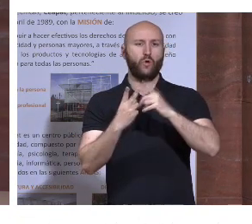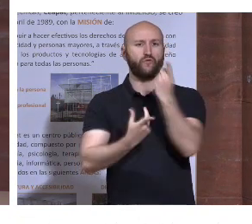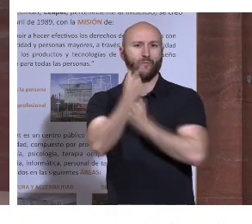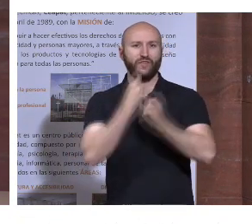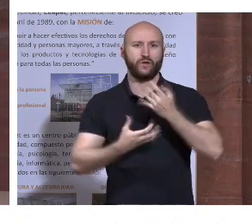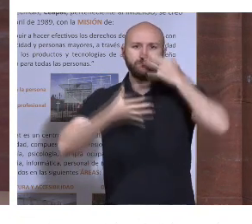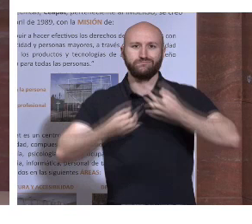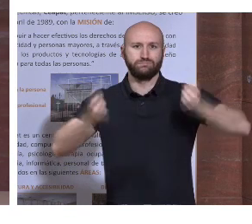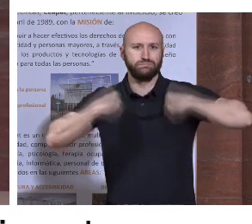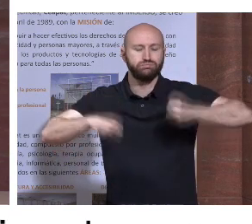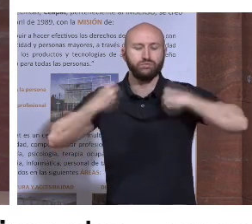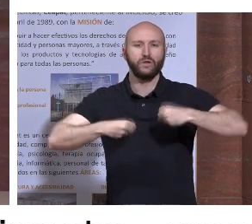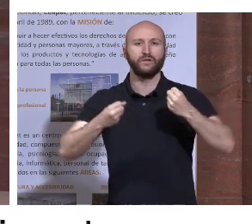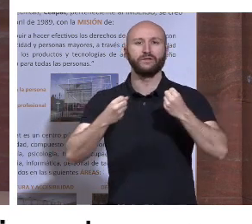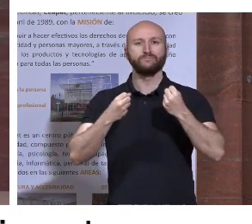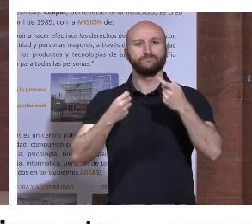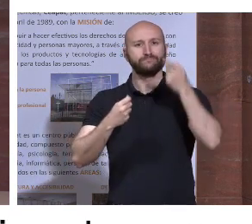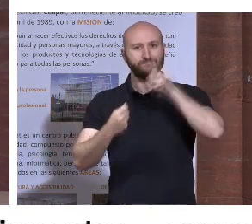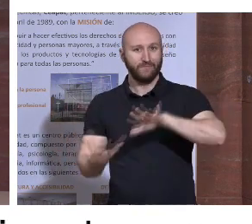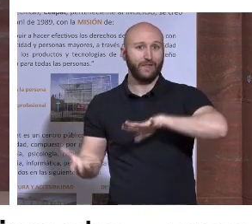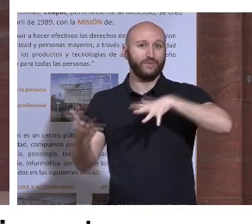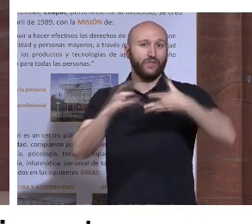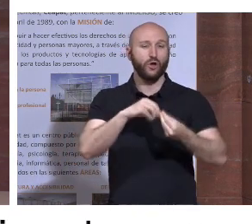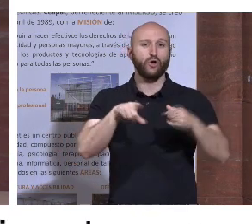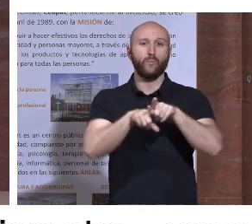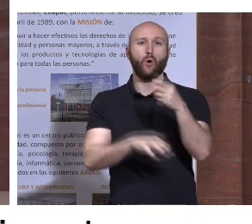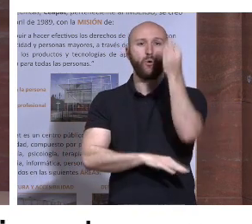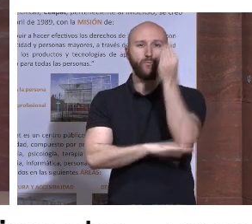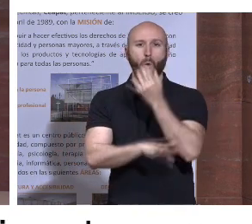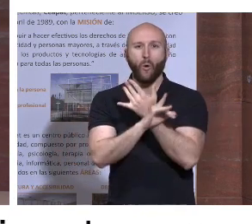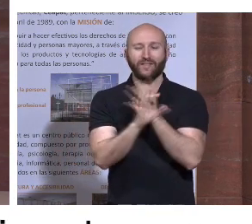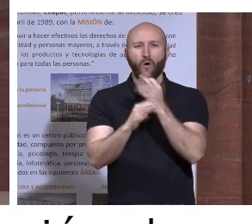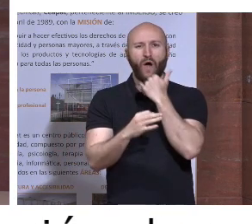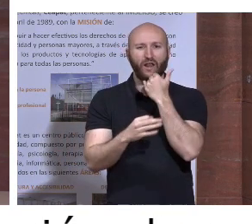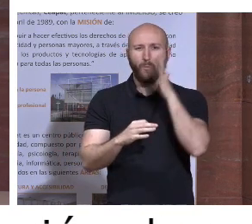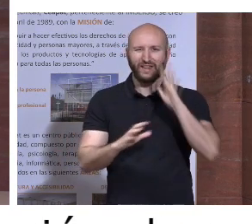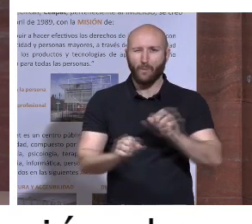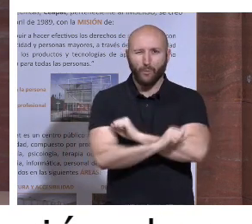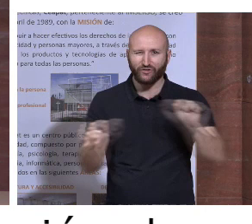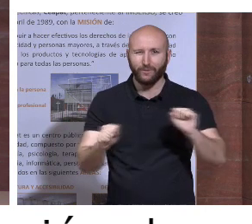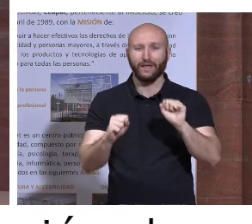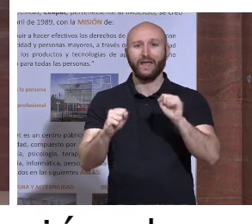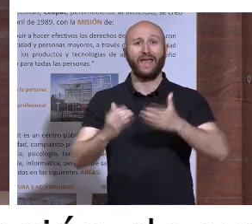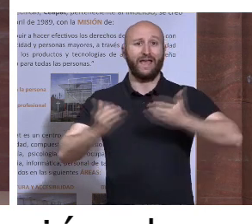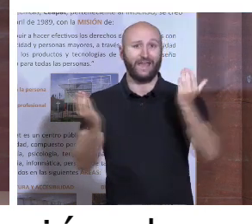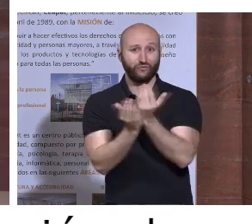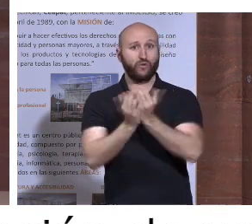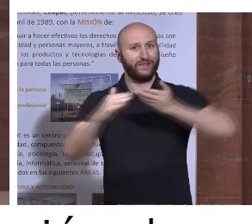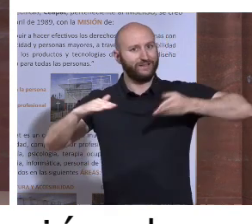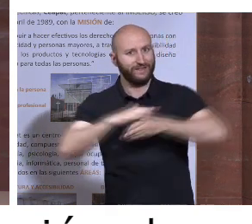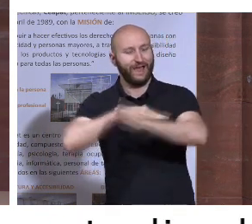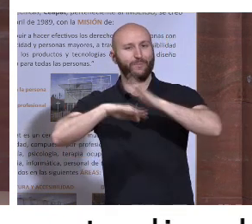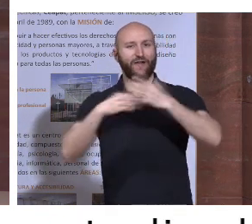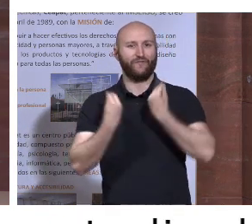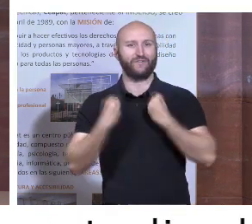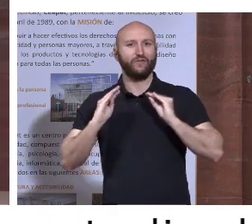práctica, una adaptación de un juguete o cacharro imposible, un estudio de accesibilidad para su vivienda